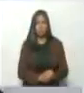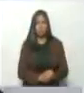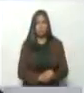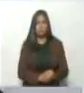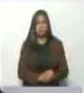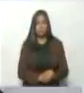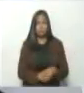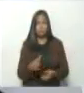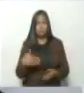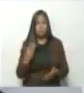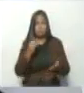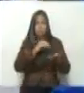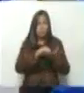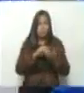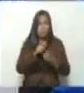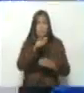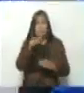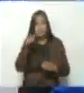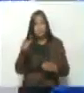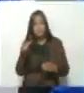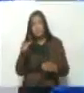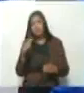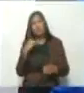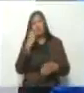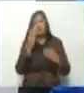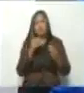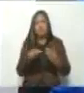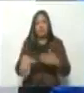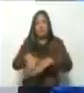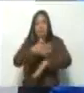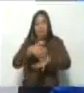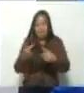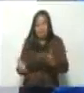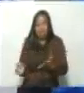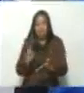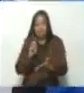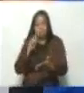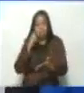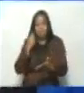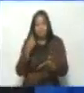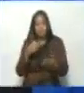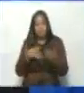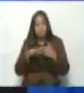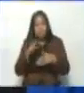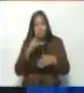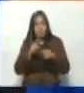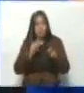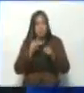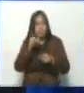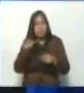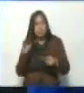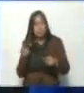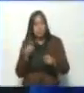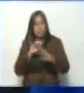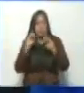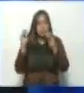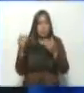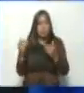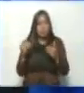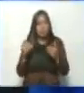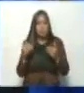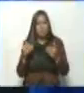pudieron colocar para que la basura no estuviese dispuesta en la calle, y pasan algunas personas que llamamos